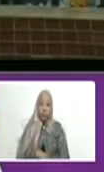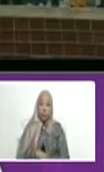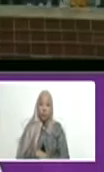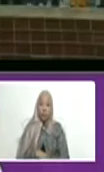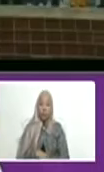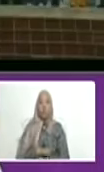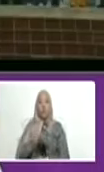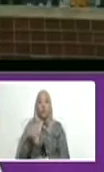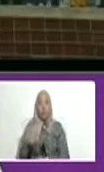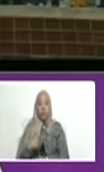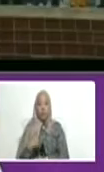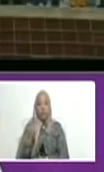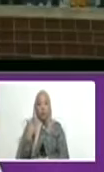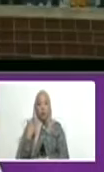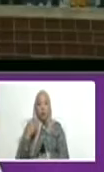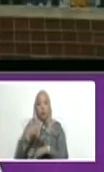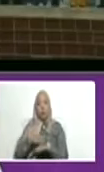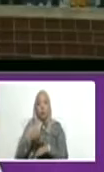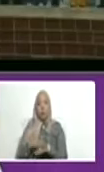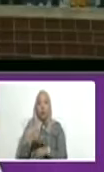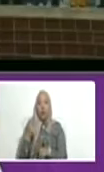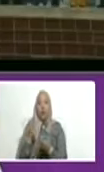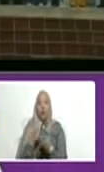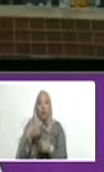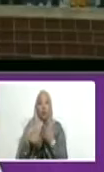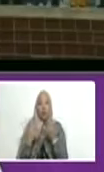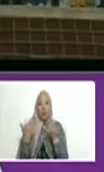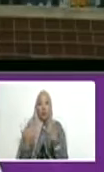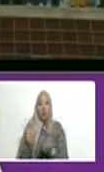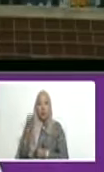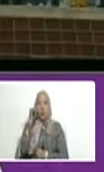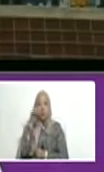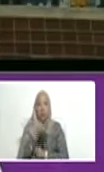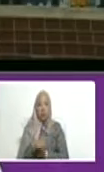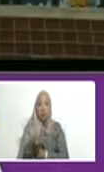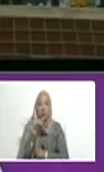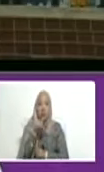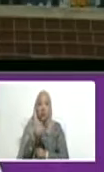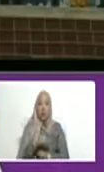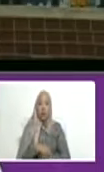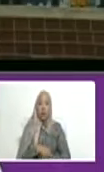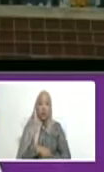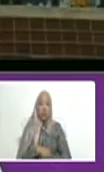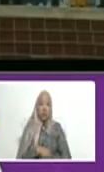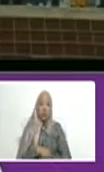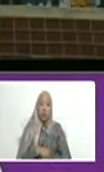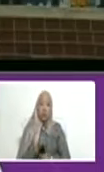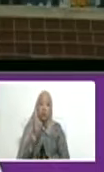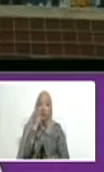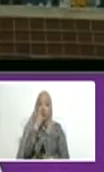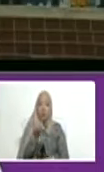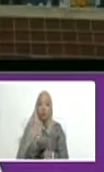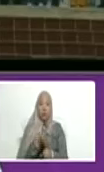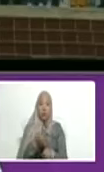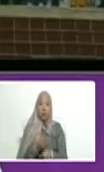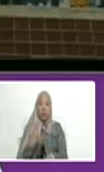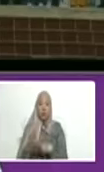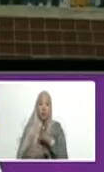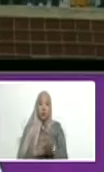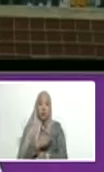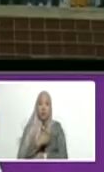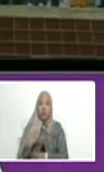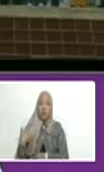a ustedes, hemos ganado la paz, ¿verdad? Yo les he garantizado la paz, ¿verdad?